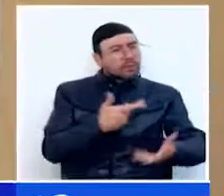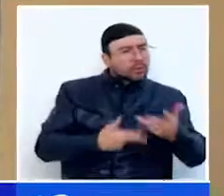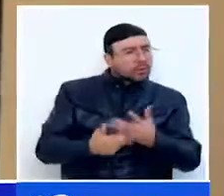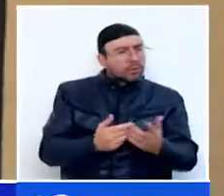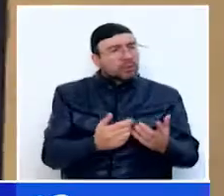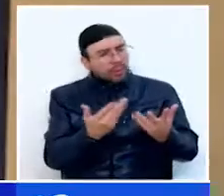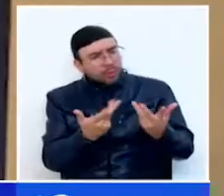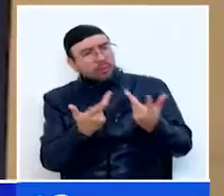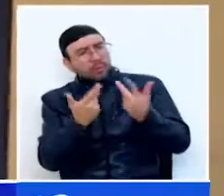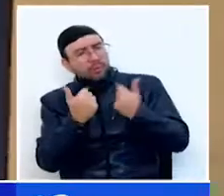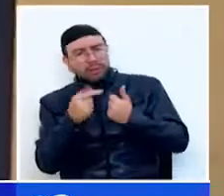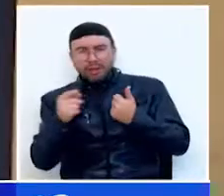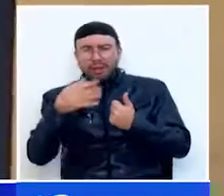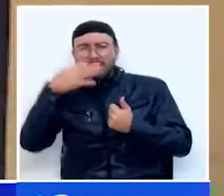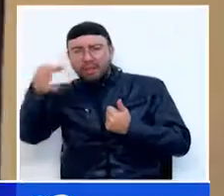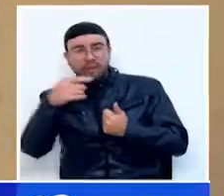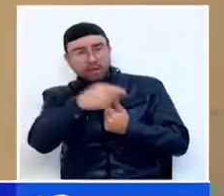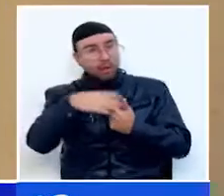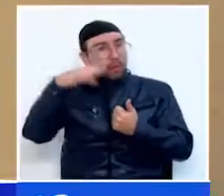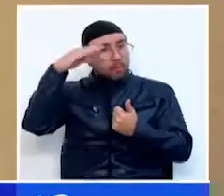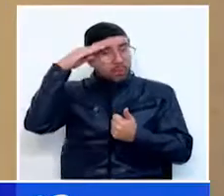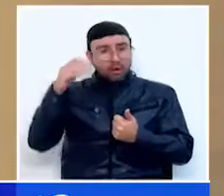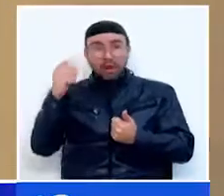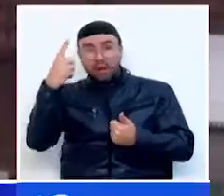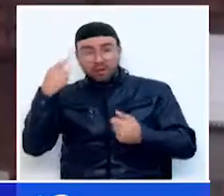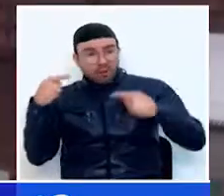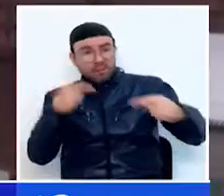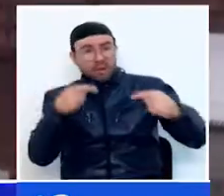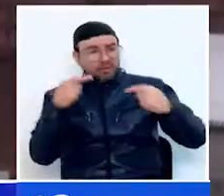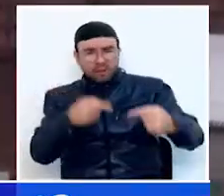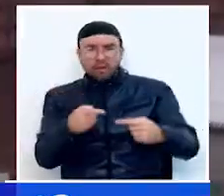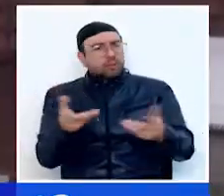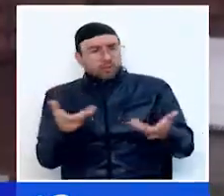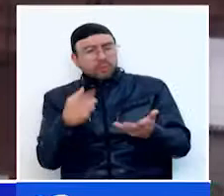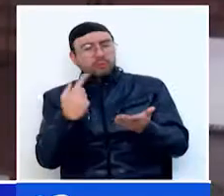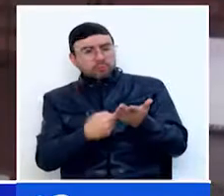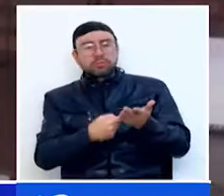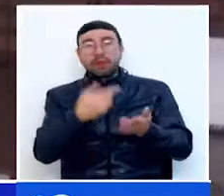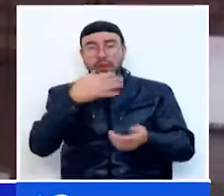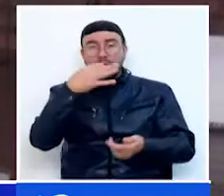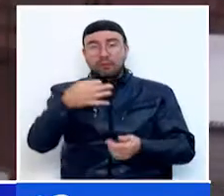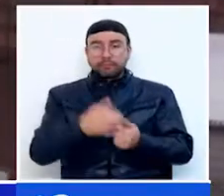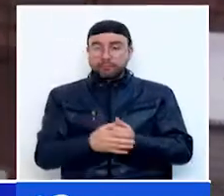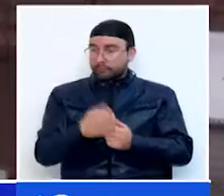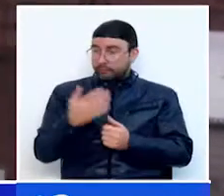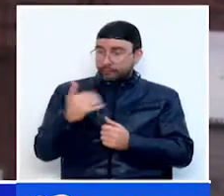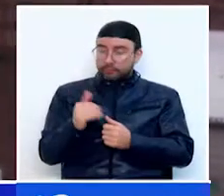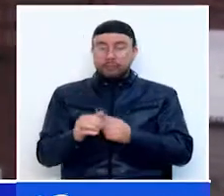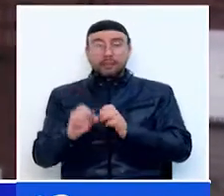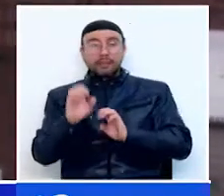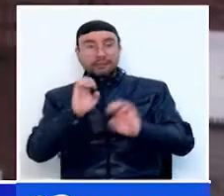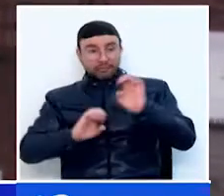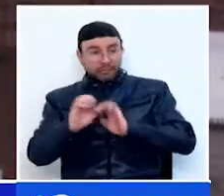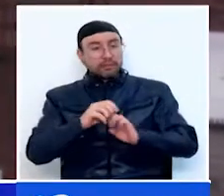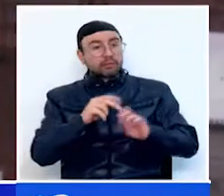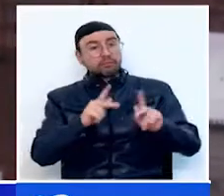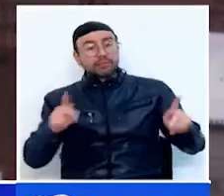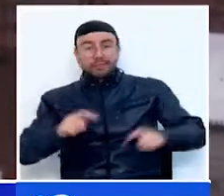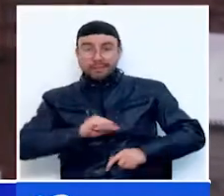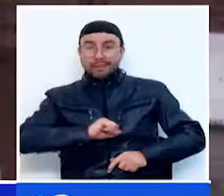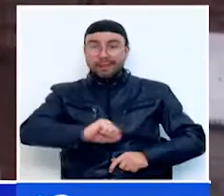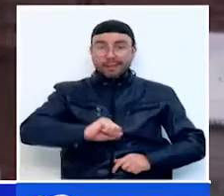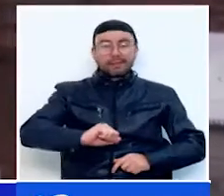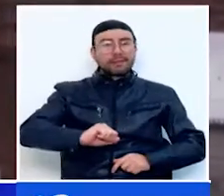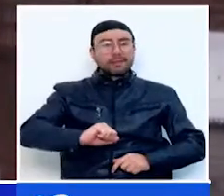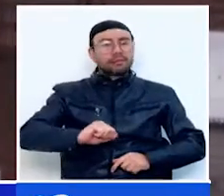las denuncias del exceso de la fuerza pública. Hemos terminado la mesa de diálogo por la defensa de los derechos humanos de nuestra ciudad.